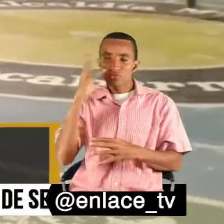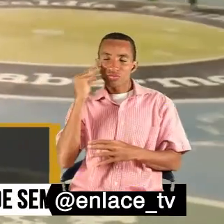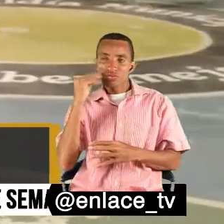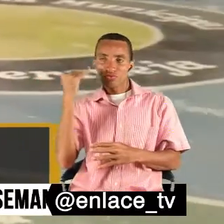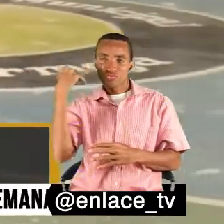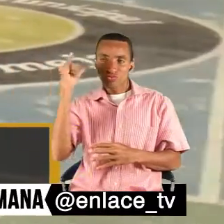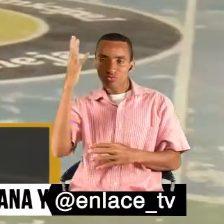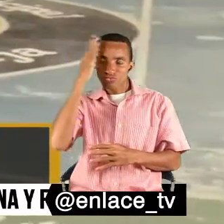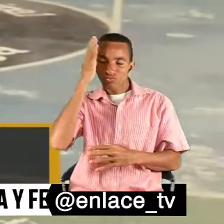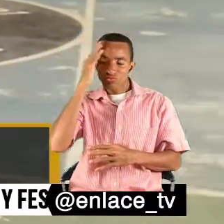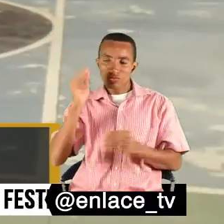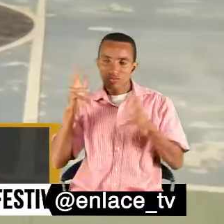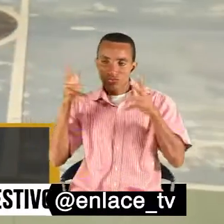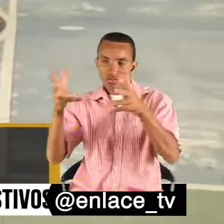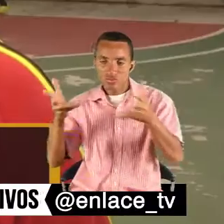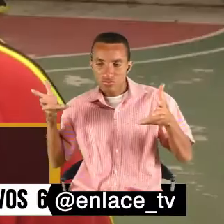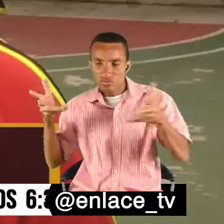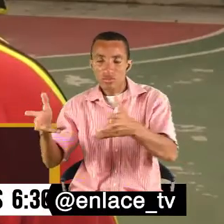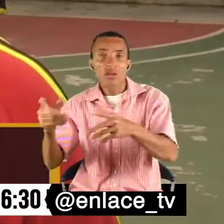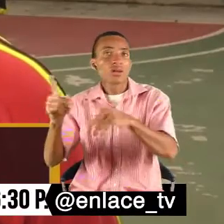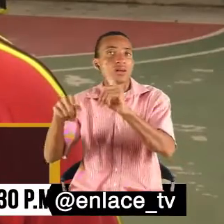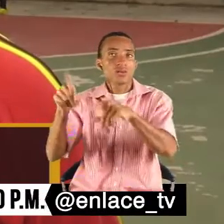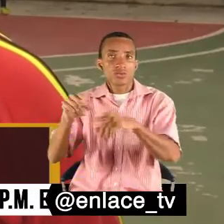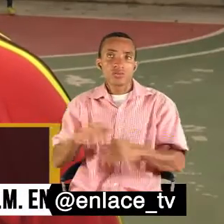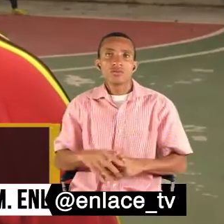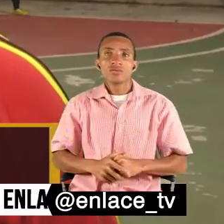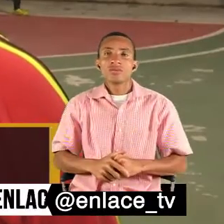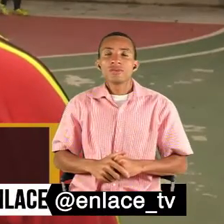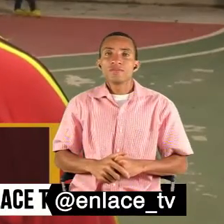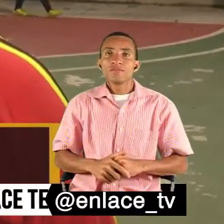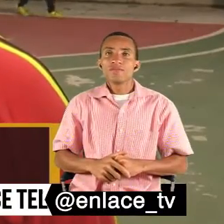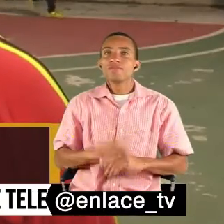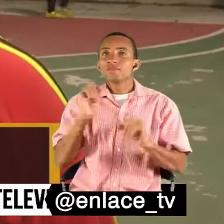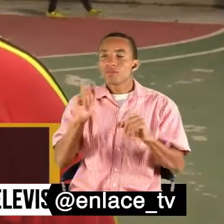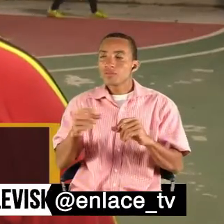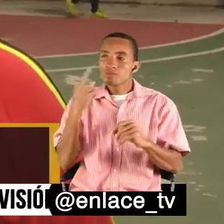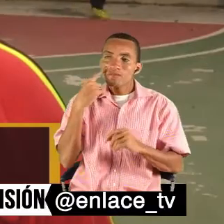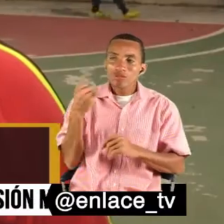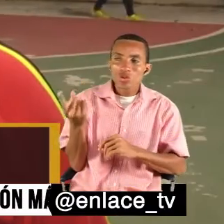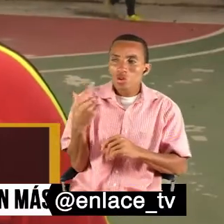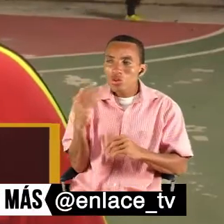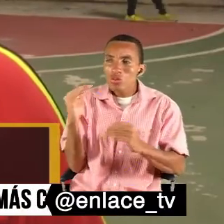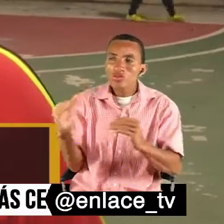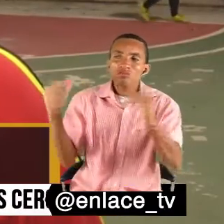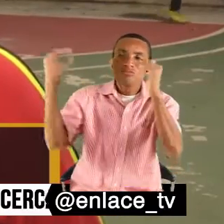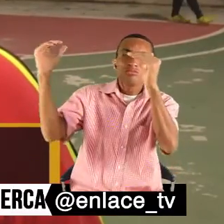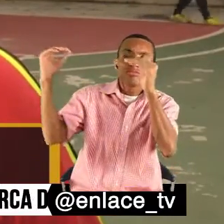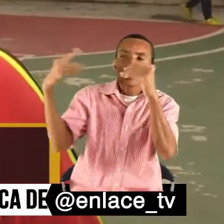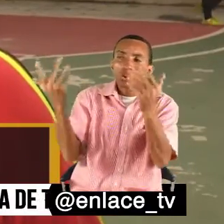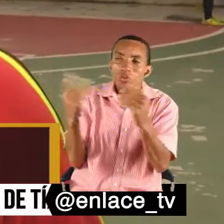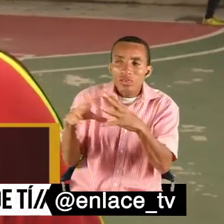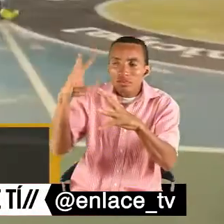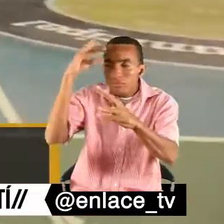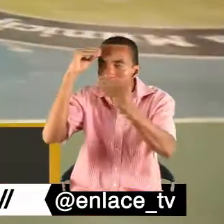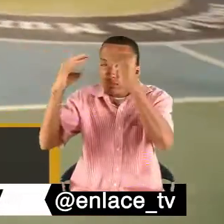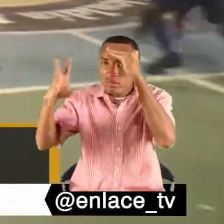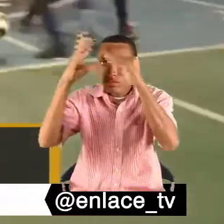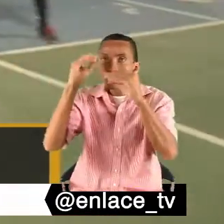aportándole a los que no han tenido esa gran oportunidad para que observen cómo es el nivel y aprendan un poquito más de